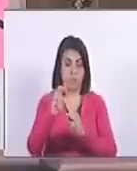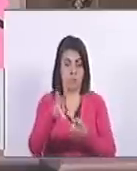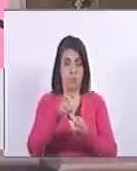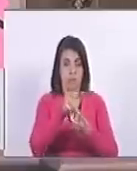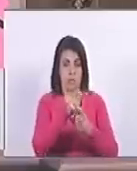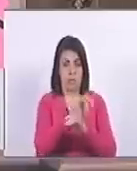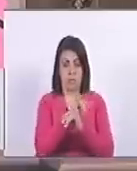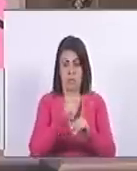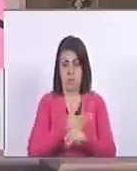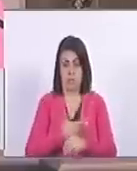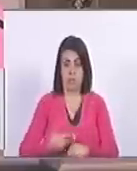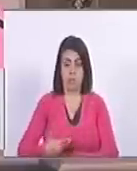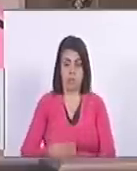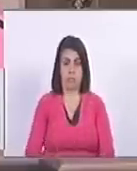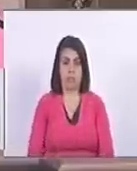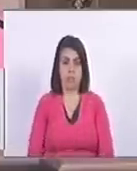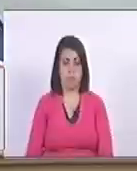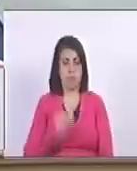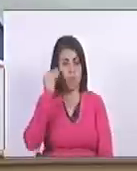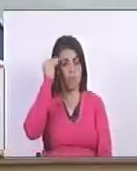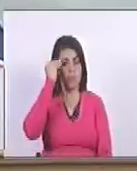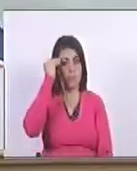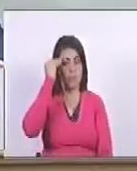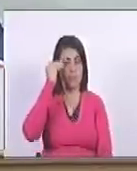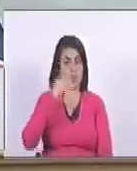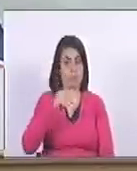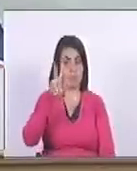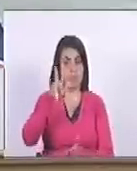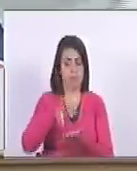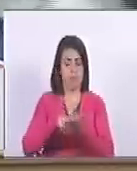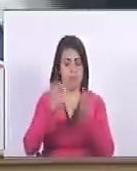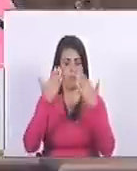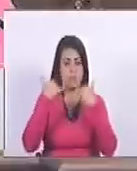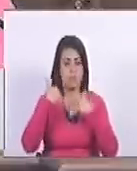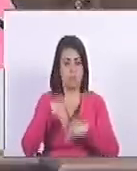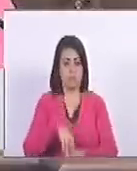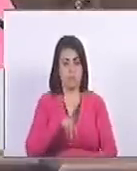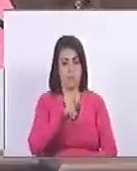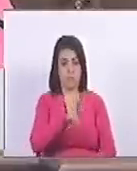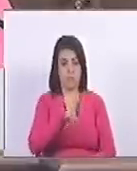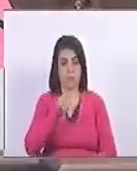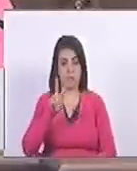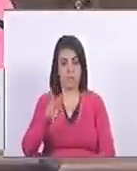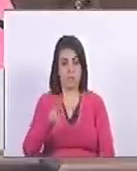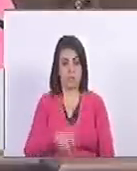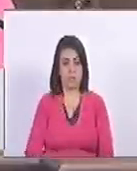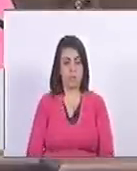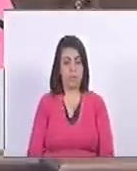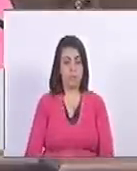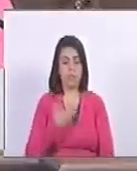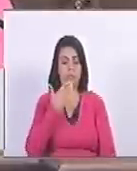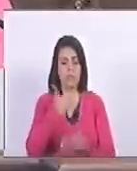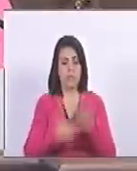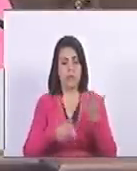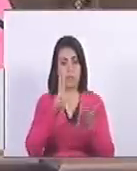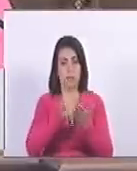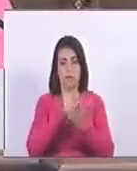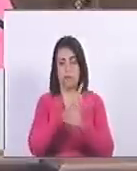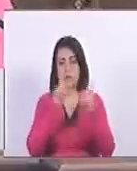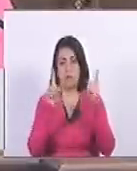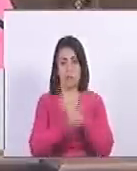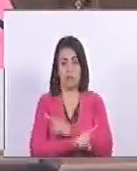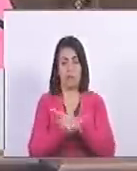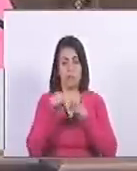fiscal. Es todo, señor presidente. Consideración. Aprobado. Siguiente. 22. Se propone aprobar sin